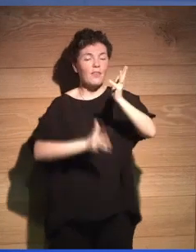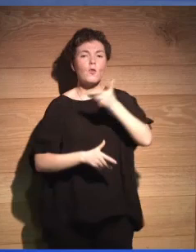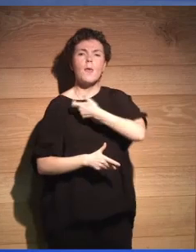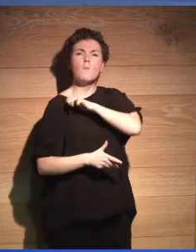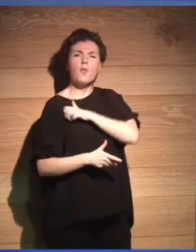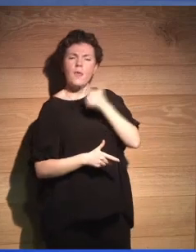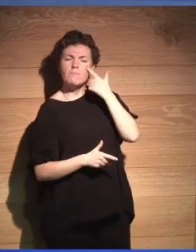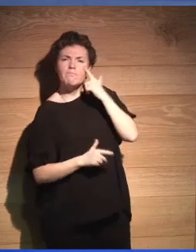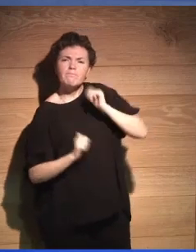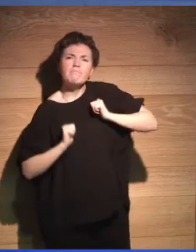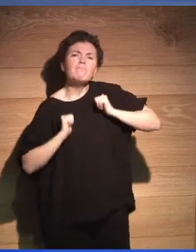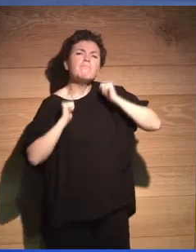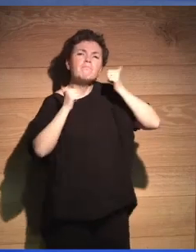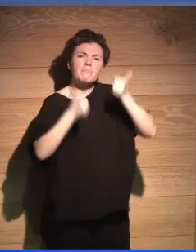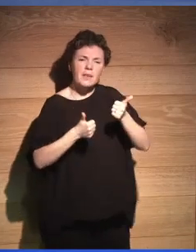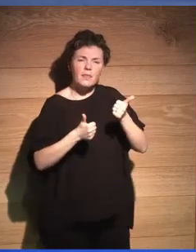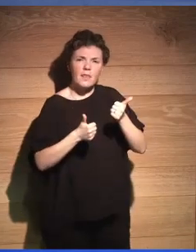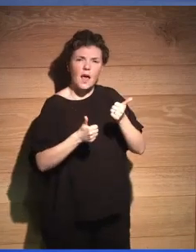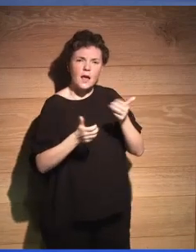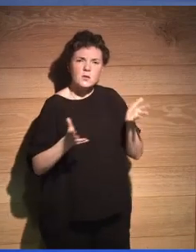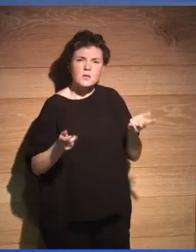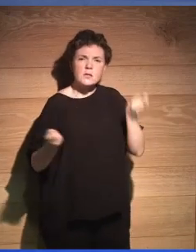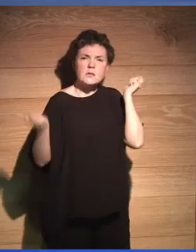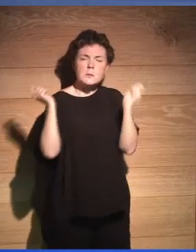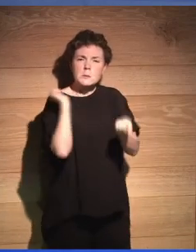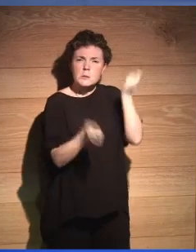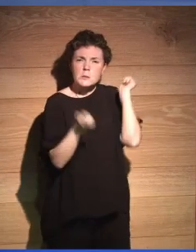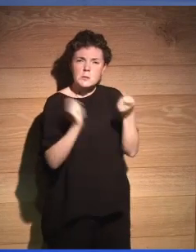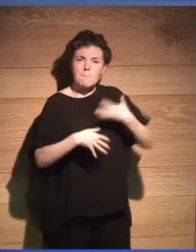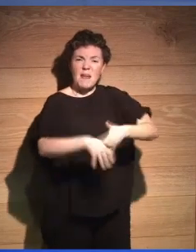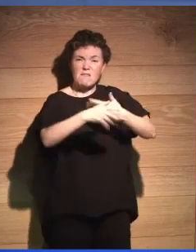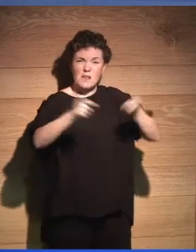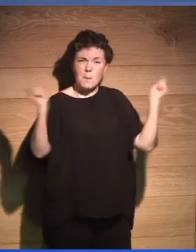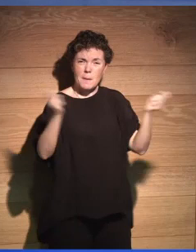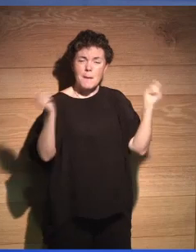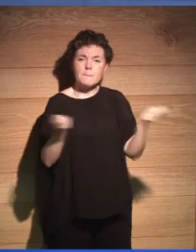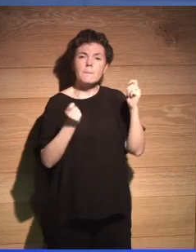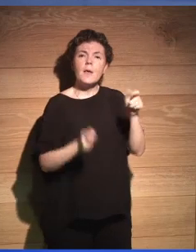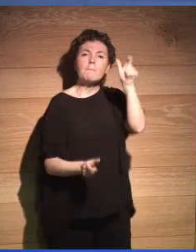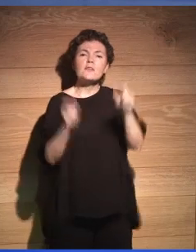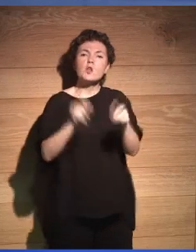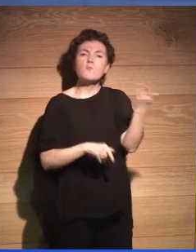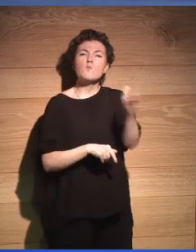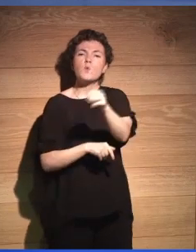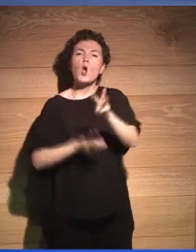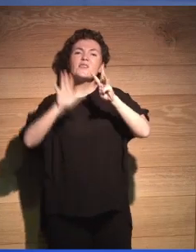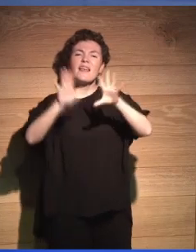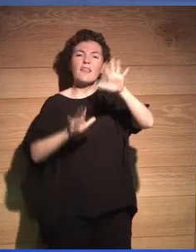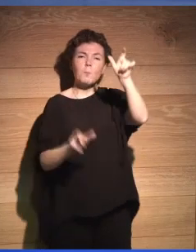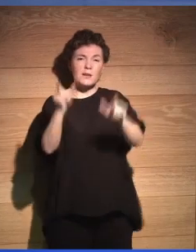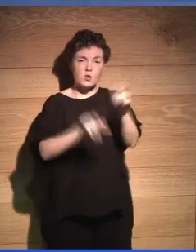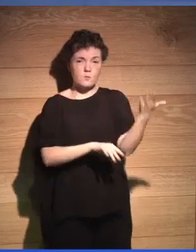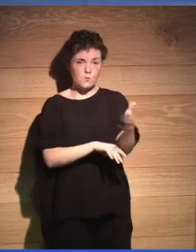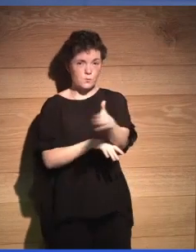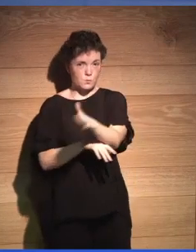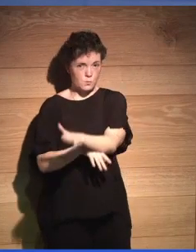policía empezó a reprimir esa manifestación y hubo 85 muertos. Hubo un número hasta